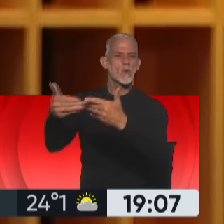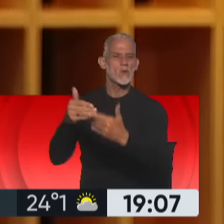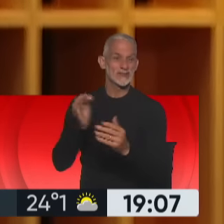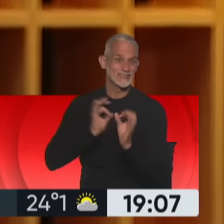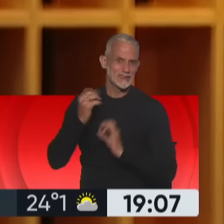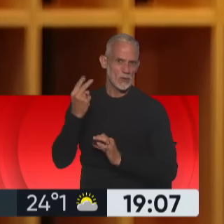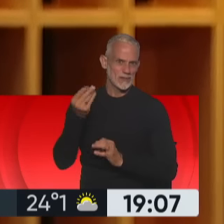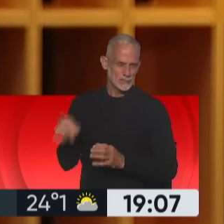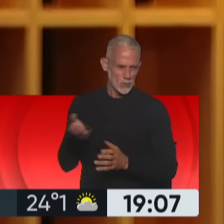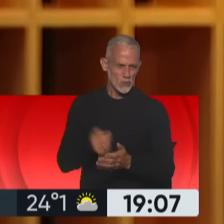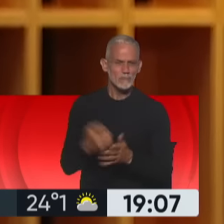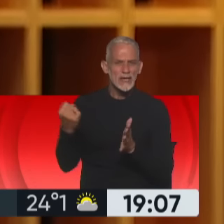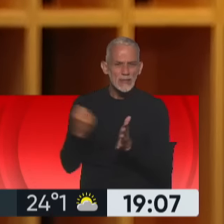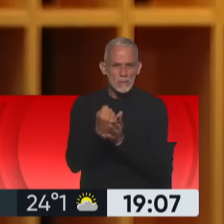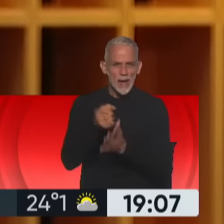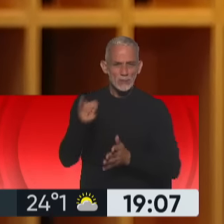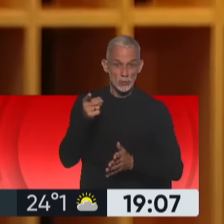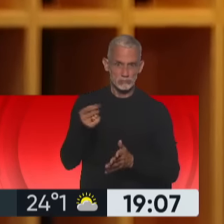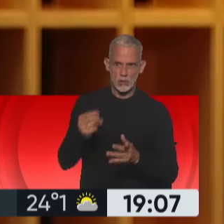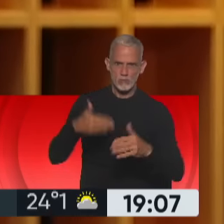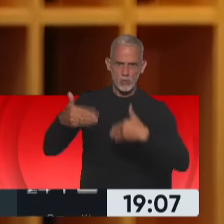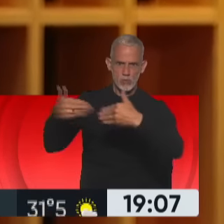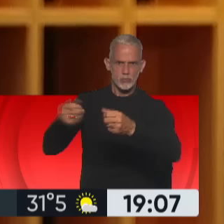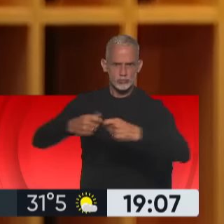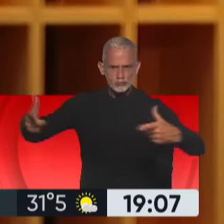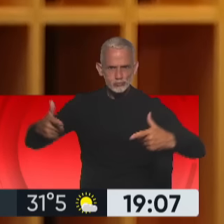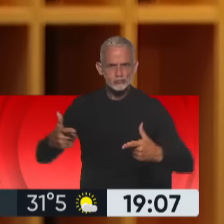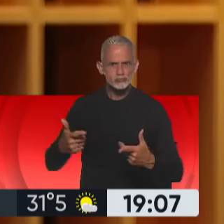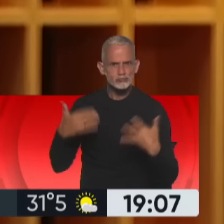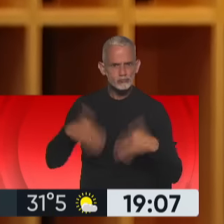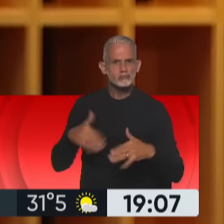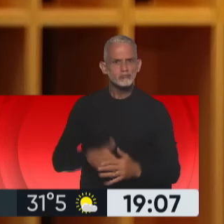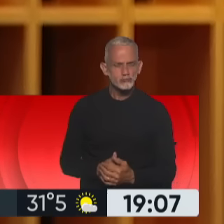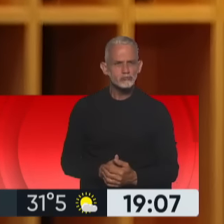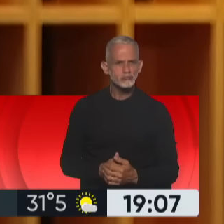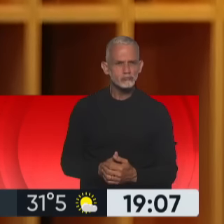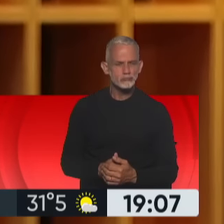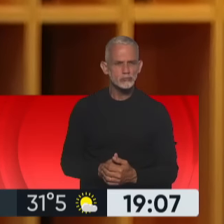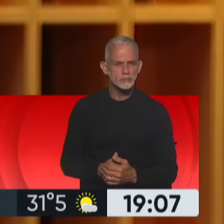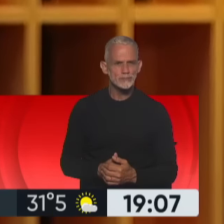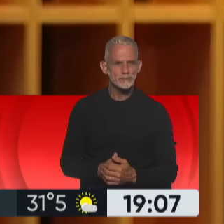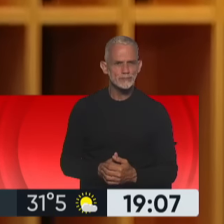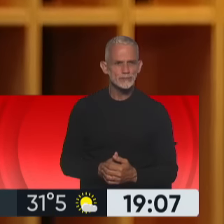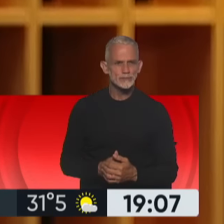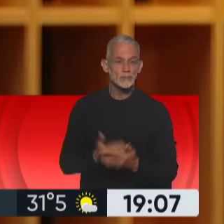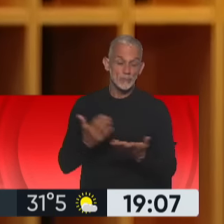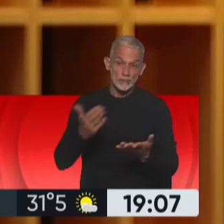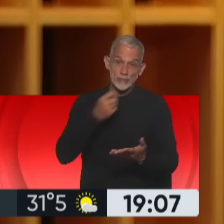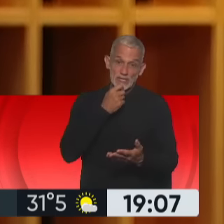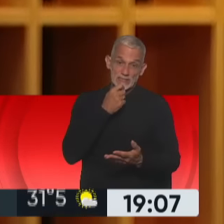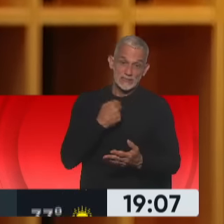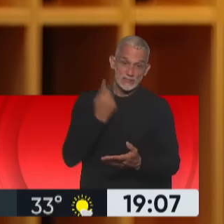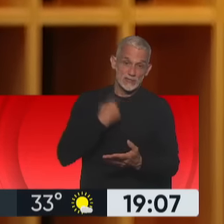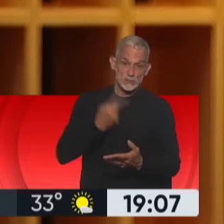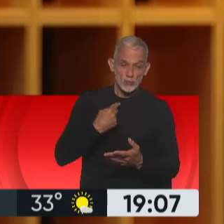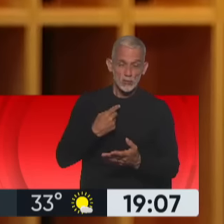porque el impacto que va a tener en la tasa de crecimiento es enorme y si nosotros